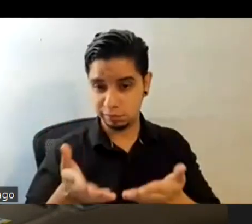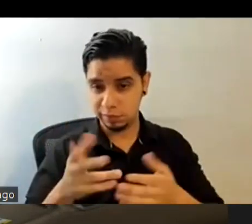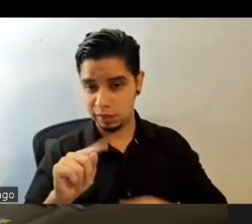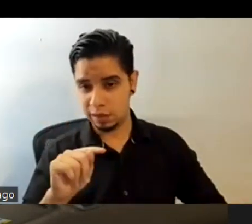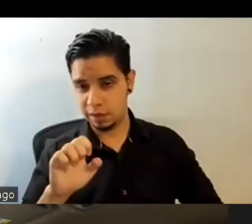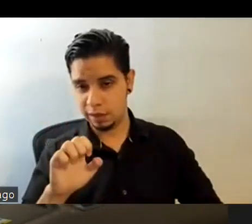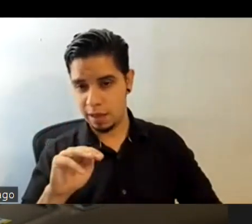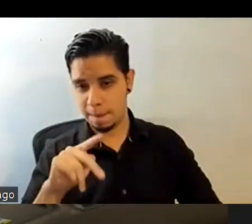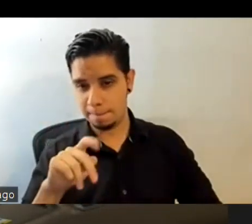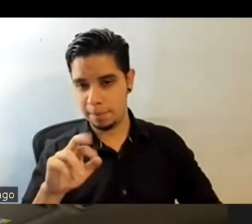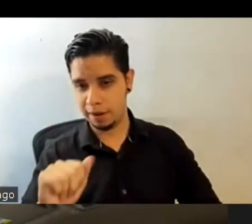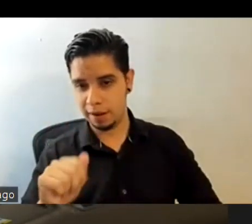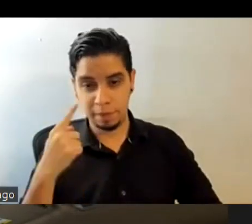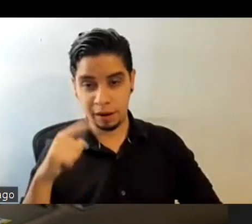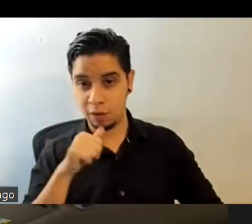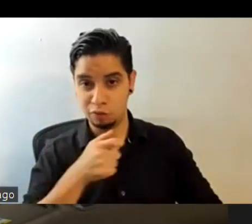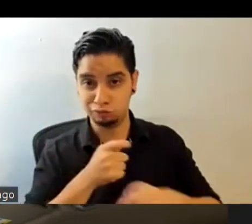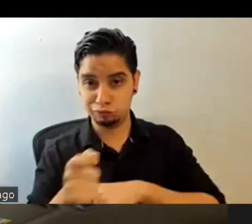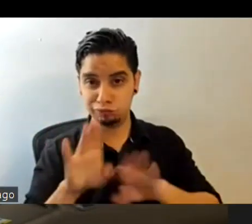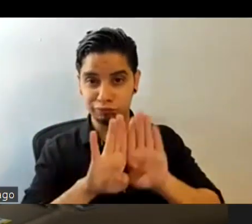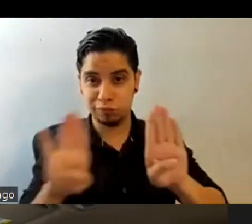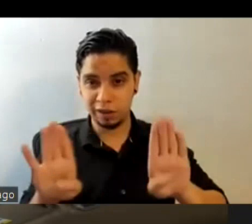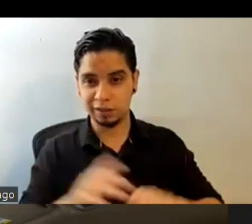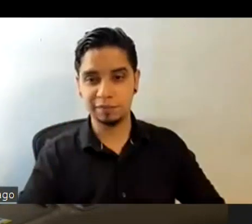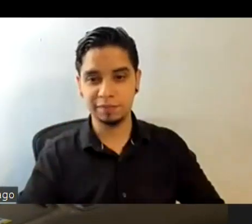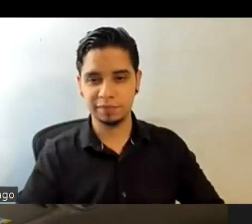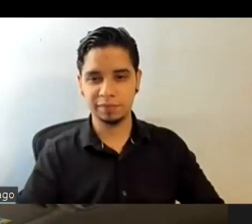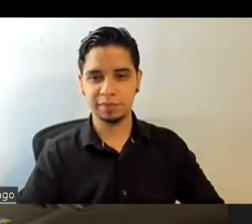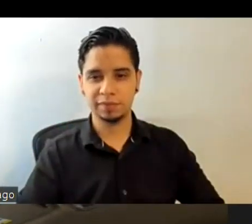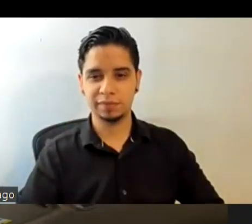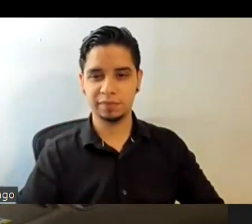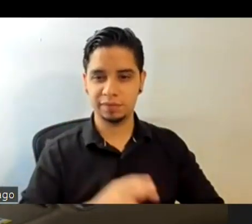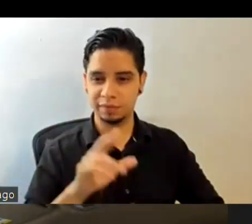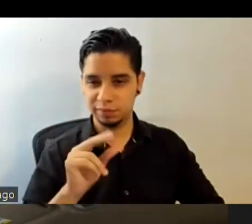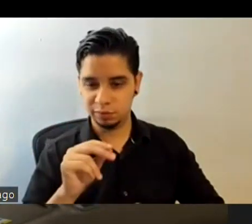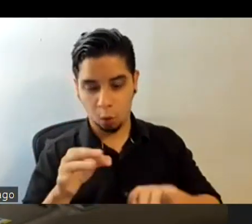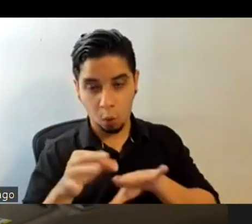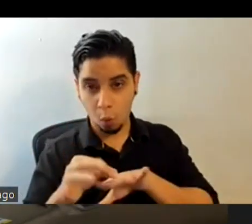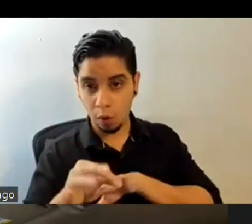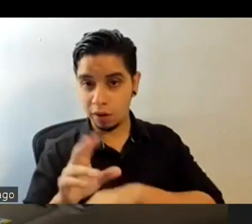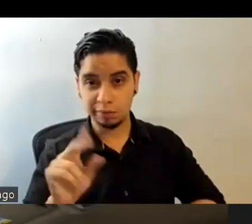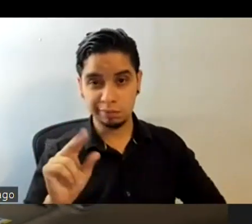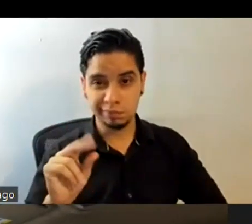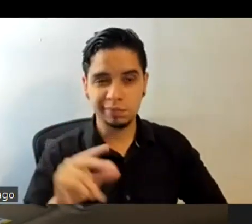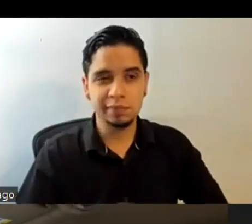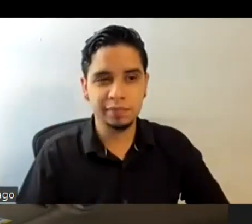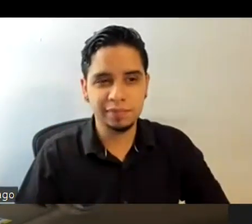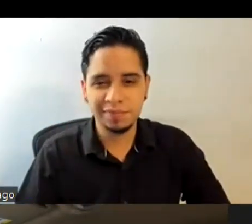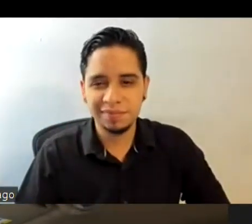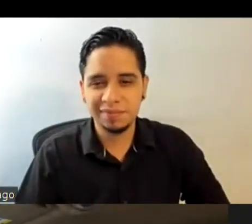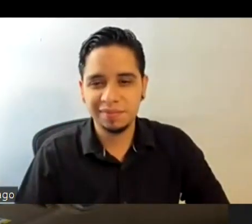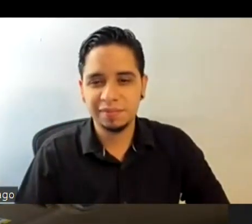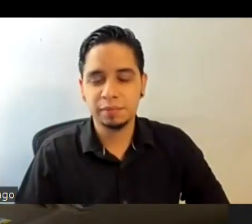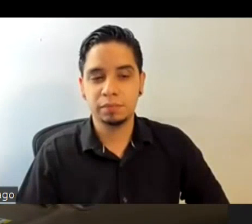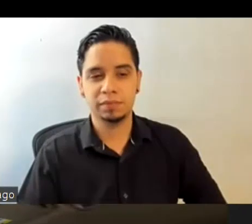para que no me dañe la pared. Para que no me dañe las máscaras y no me vaya a coger los esmaltes de uñas tampoco, cosas así. Pues